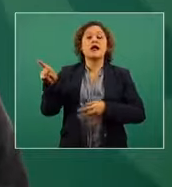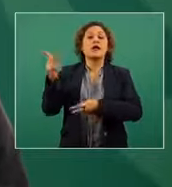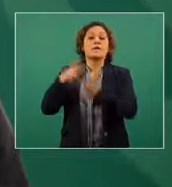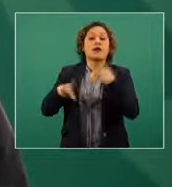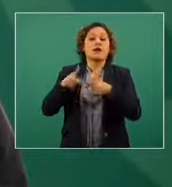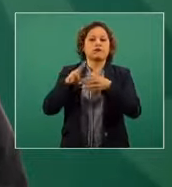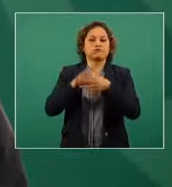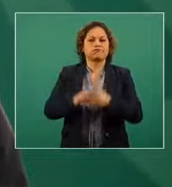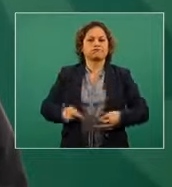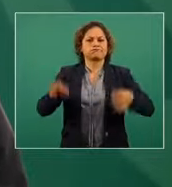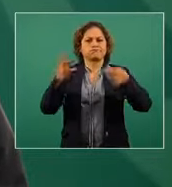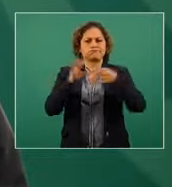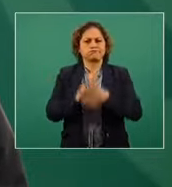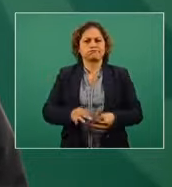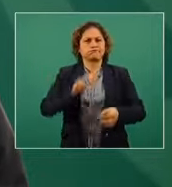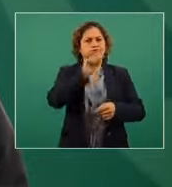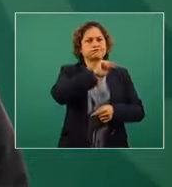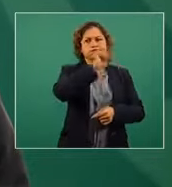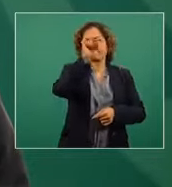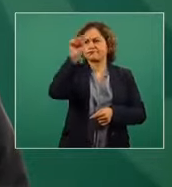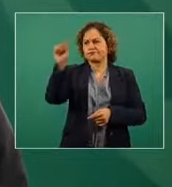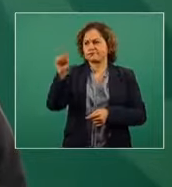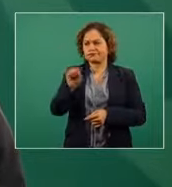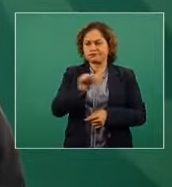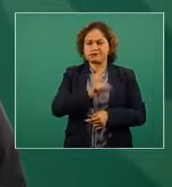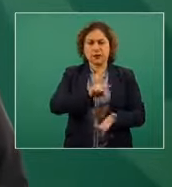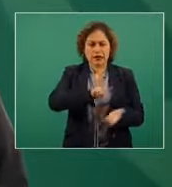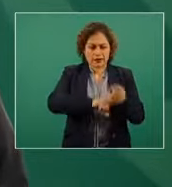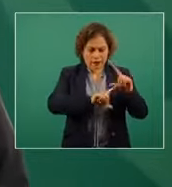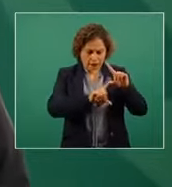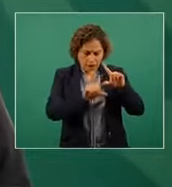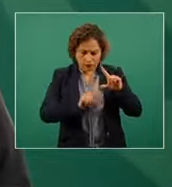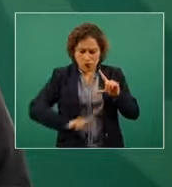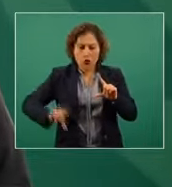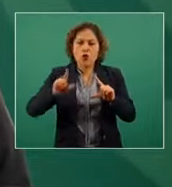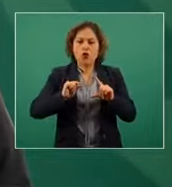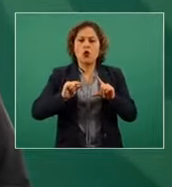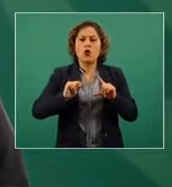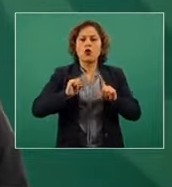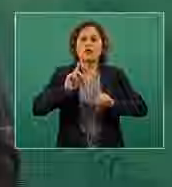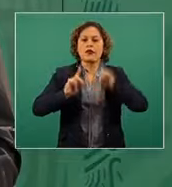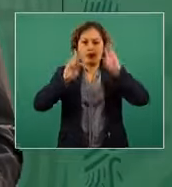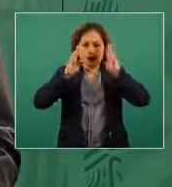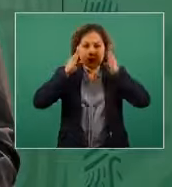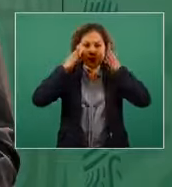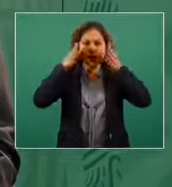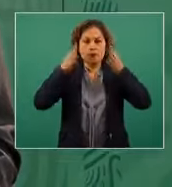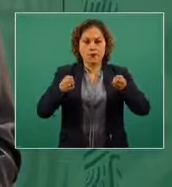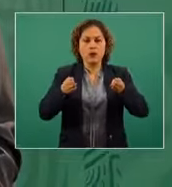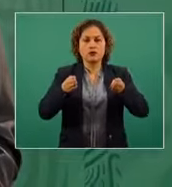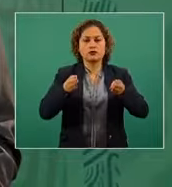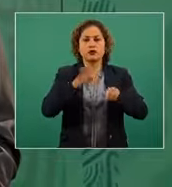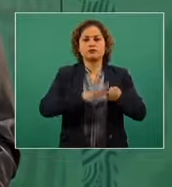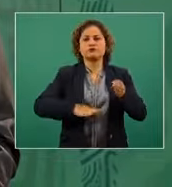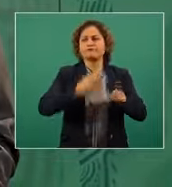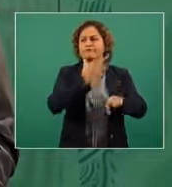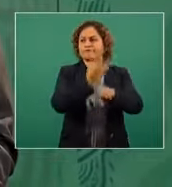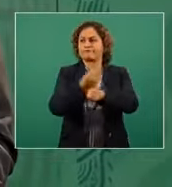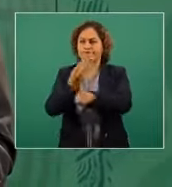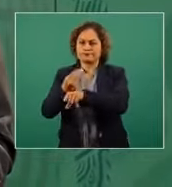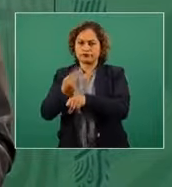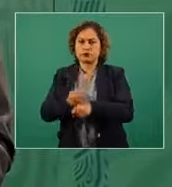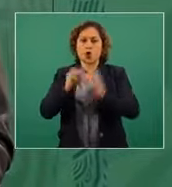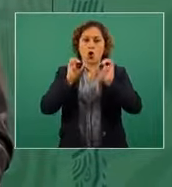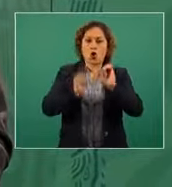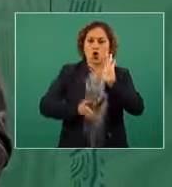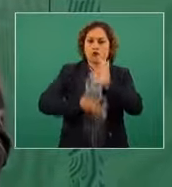cuántos espacios deportivos se han construido, se han rehabilitado en el